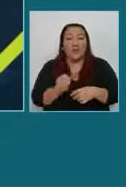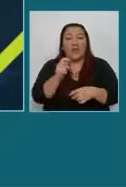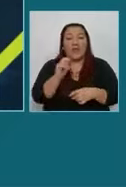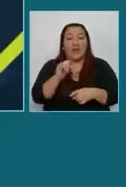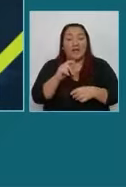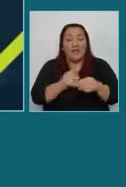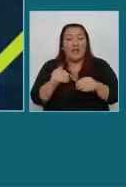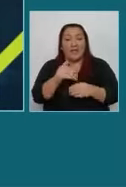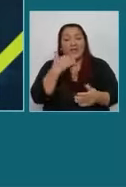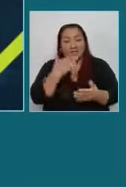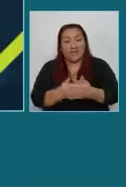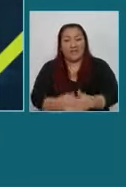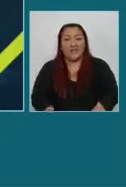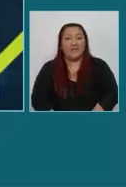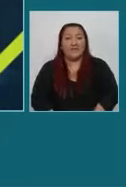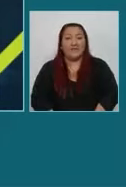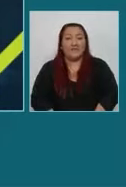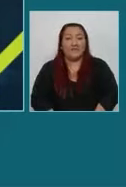adelante. Gracias, Jenny.